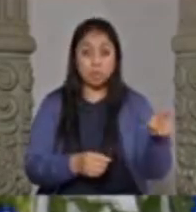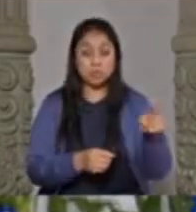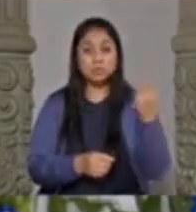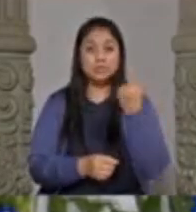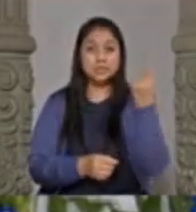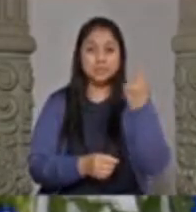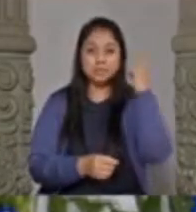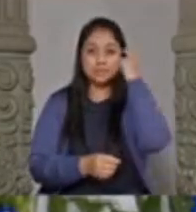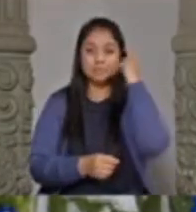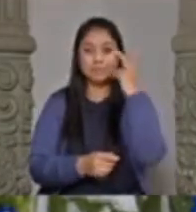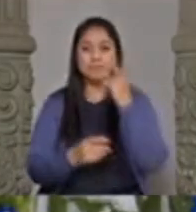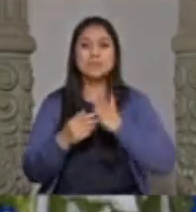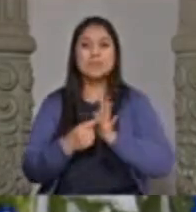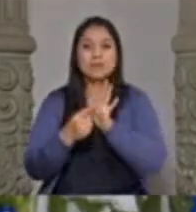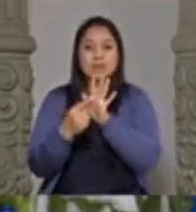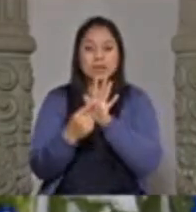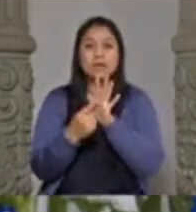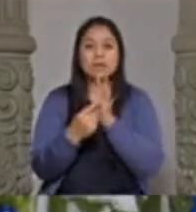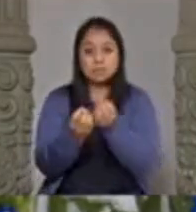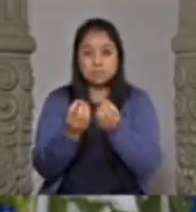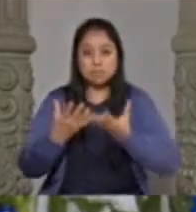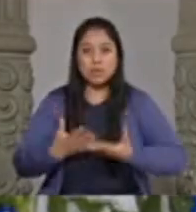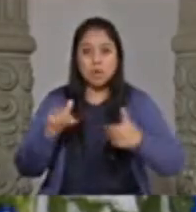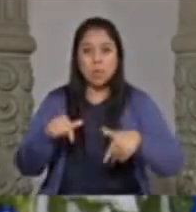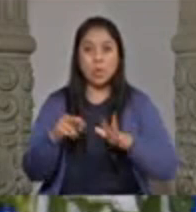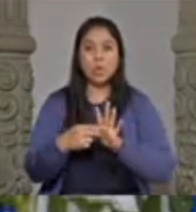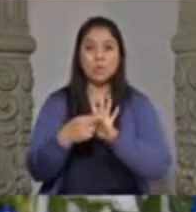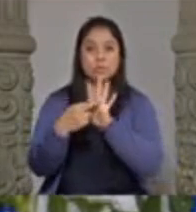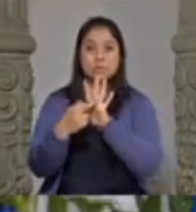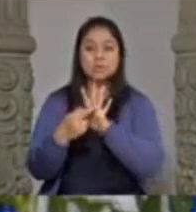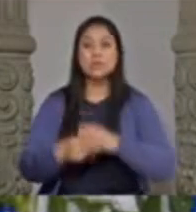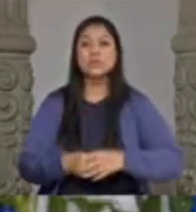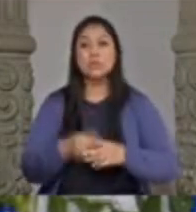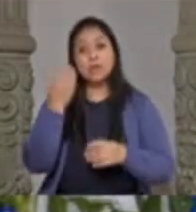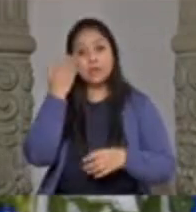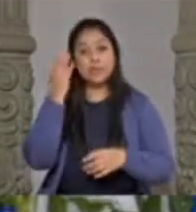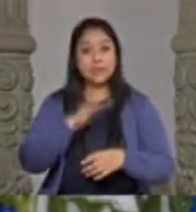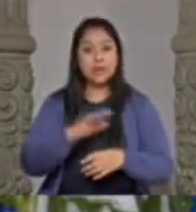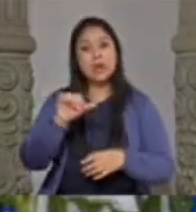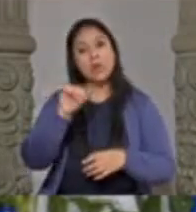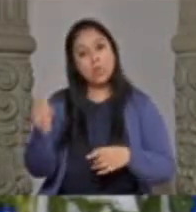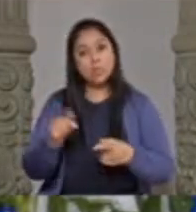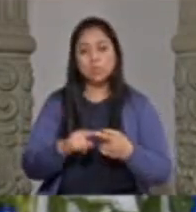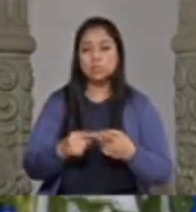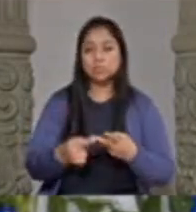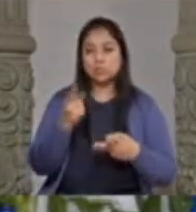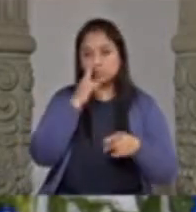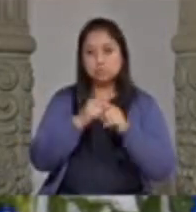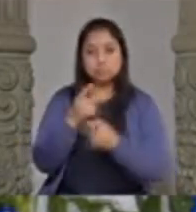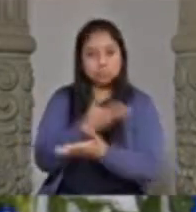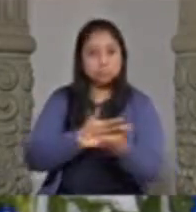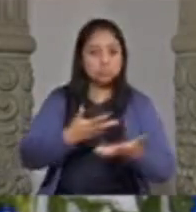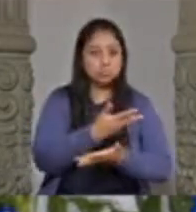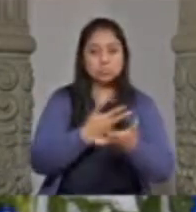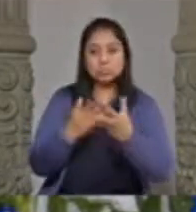tanques de pensamiento son los que están hoy aquí representados. Mañana serán otros con los que estaremos